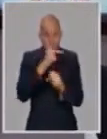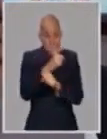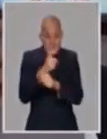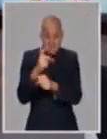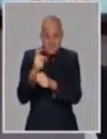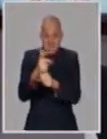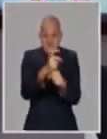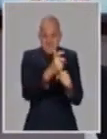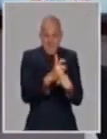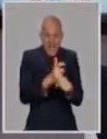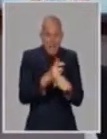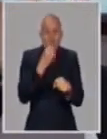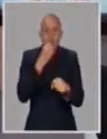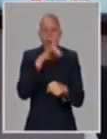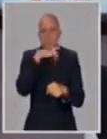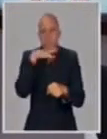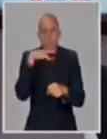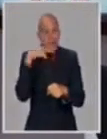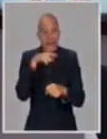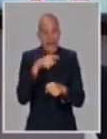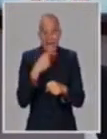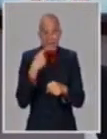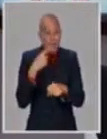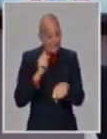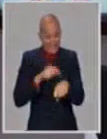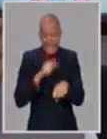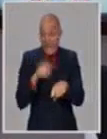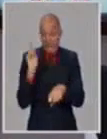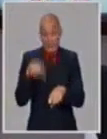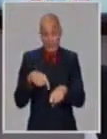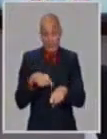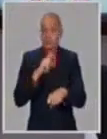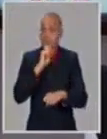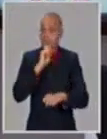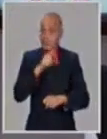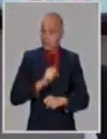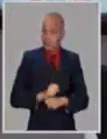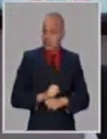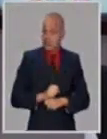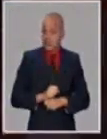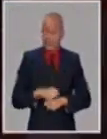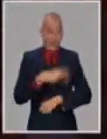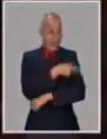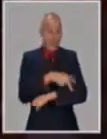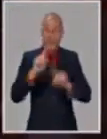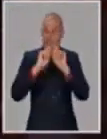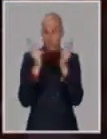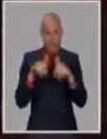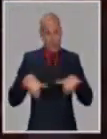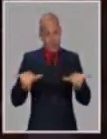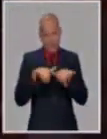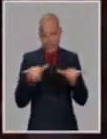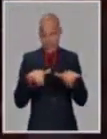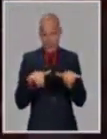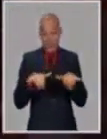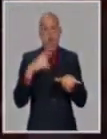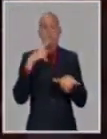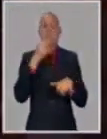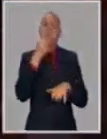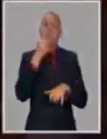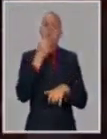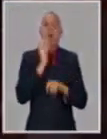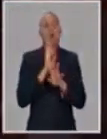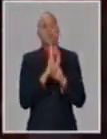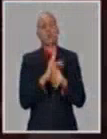un reto para todos los sistemas de salud llevar a cabo un programa de inmunización tan acelerado. Y es importante de ir escalando